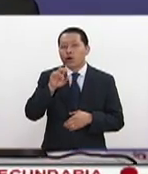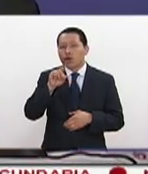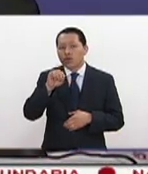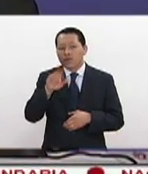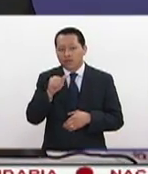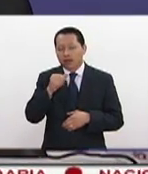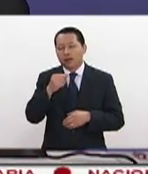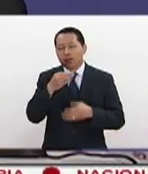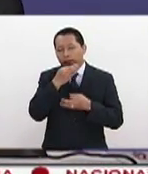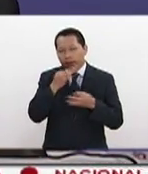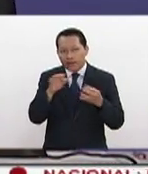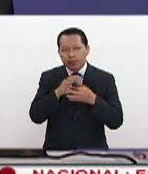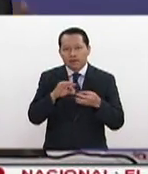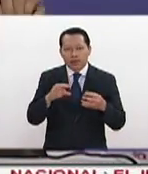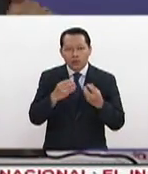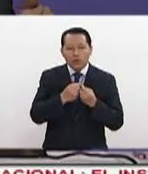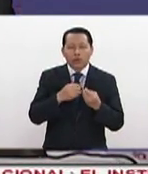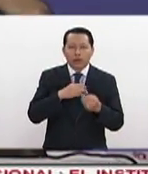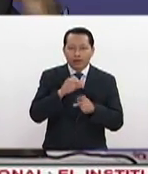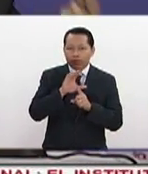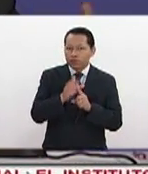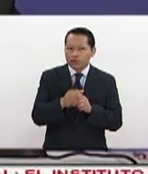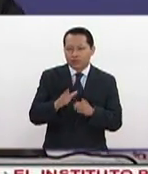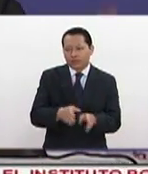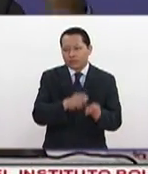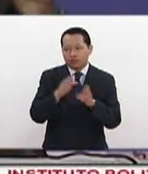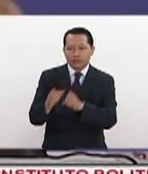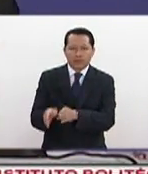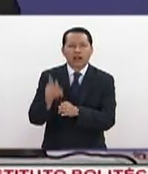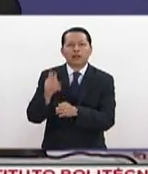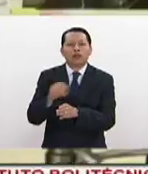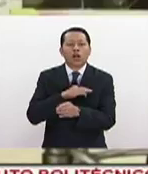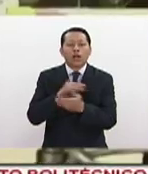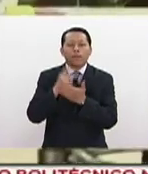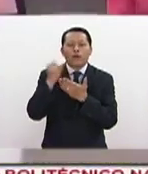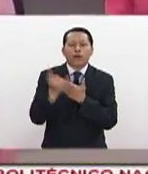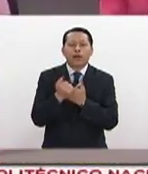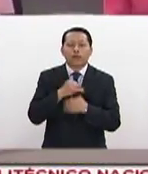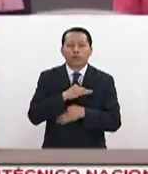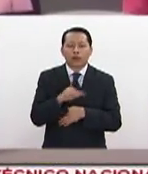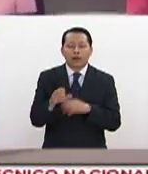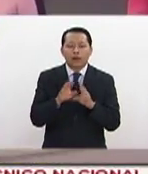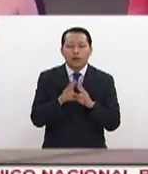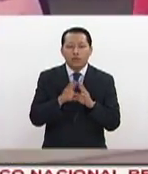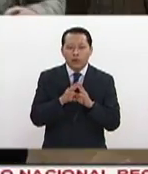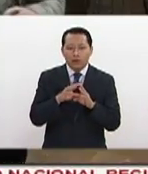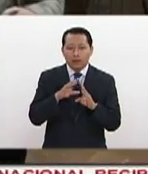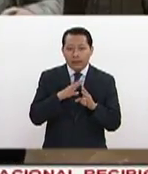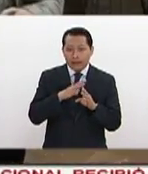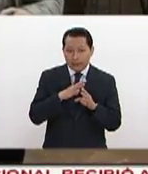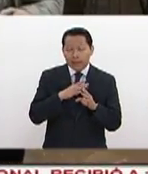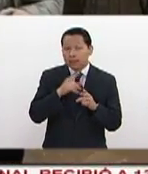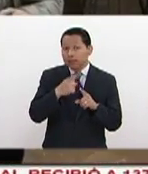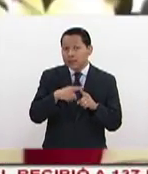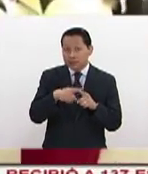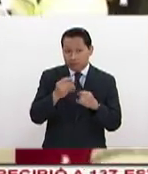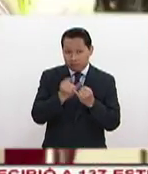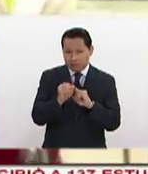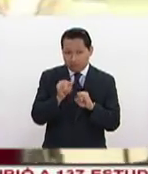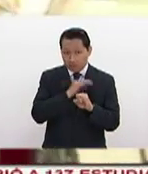en conjunto con la Comisión de Prerrogativas plantearán un proyecto para descontarle a los aspirantes a